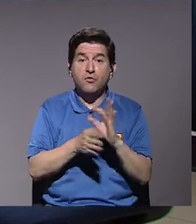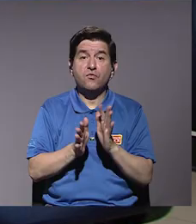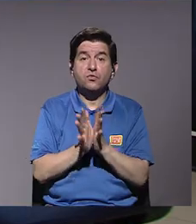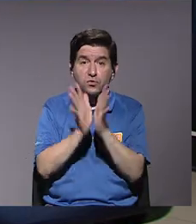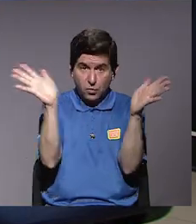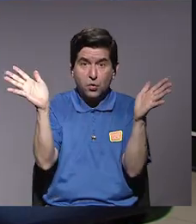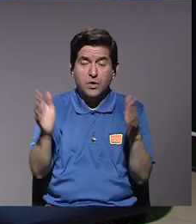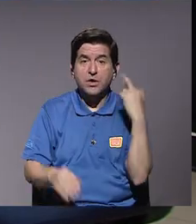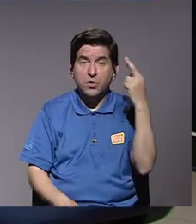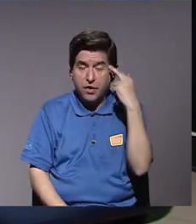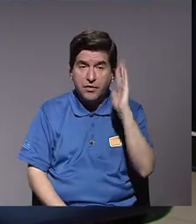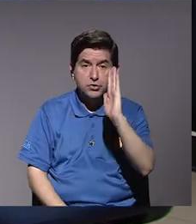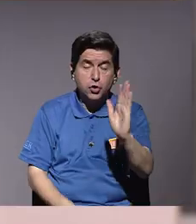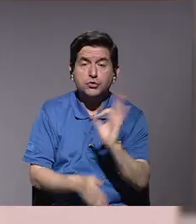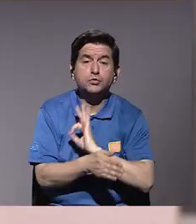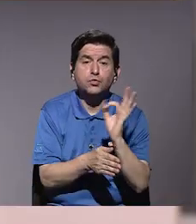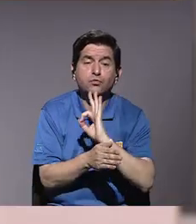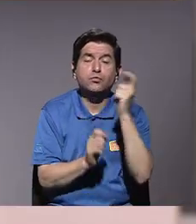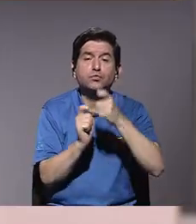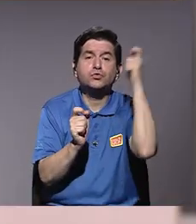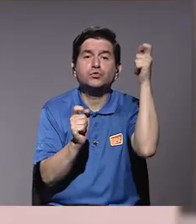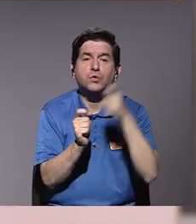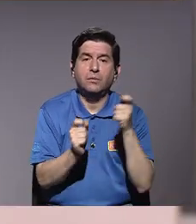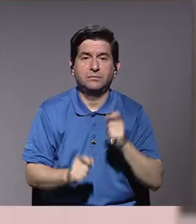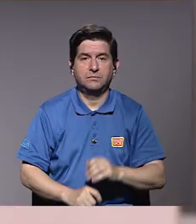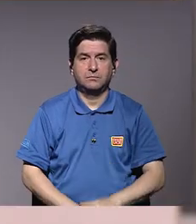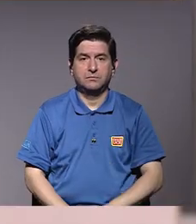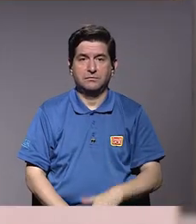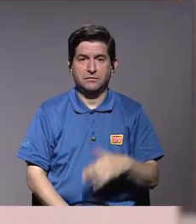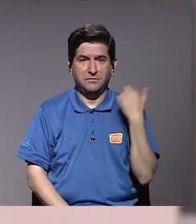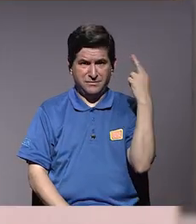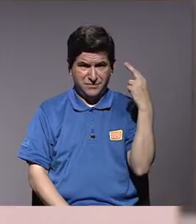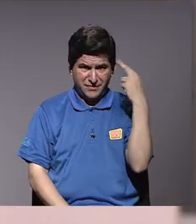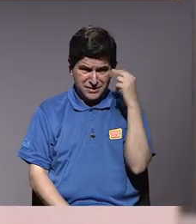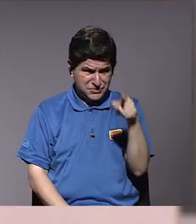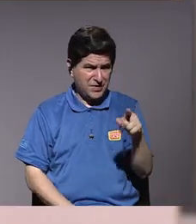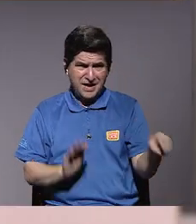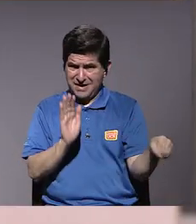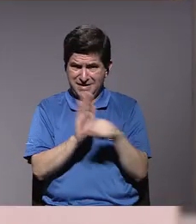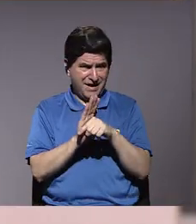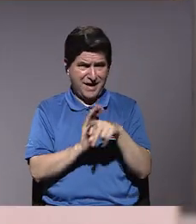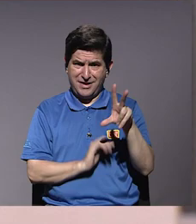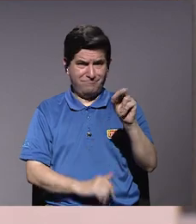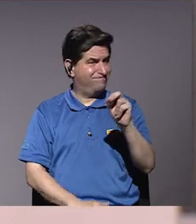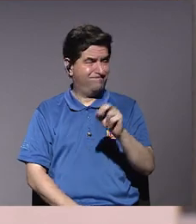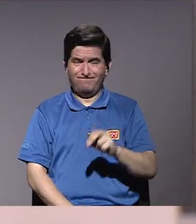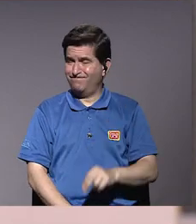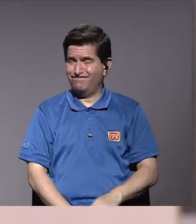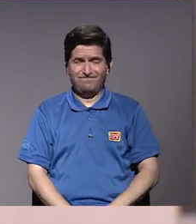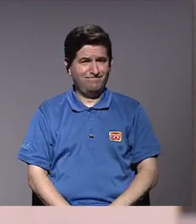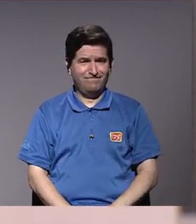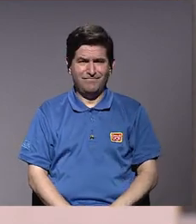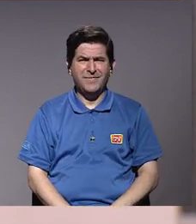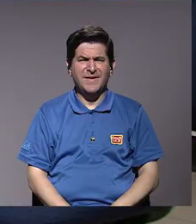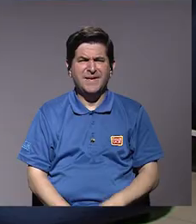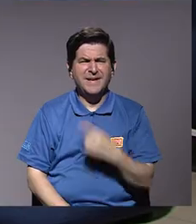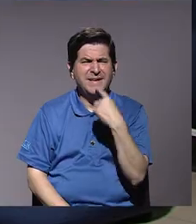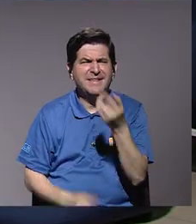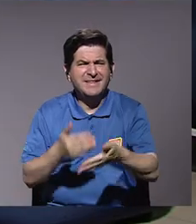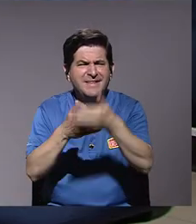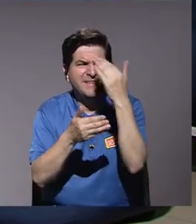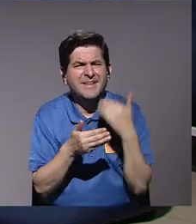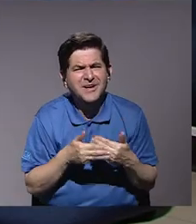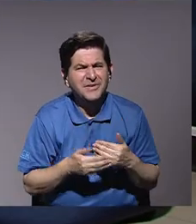funcionario público en razón de sus funciones. Entonces, uh-huh, no tiene por qué negarse a ser grabado. Uh-huh. Y ahora que usted